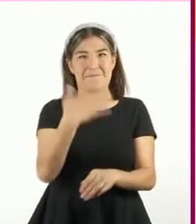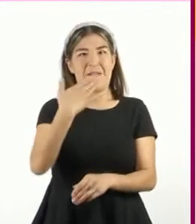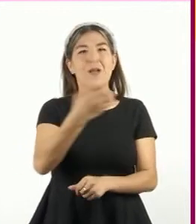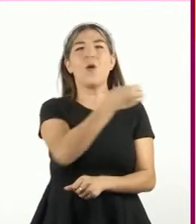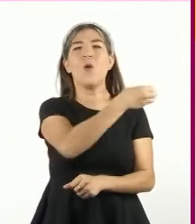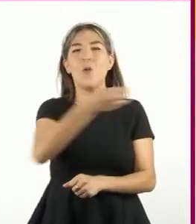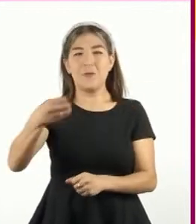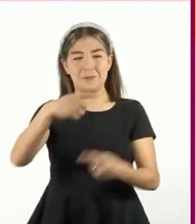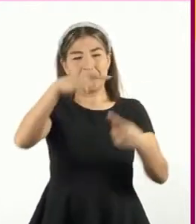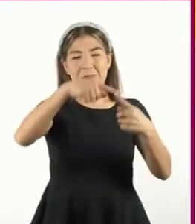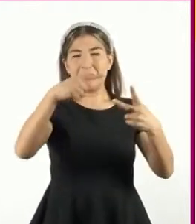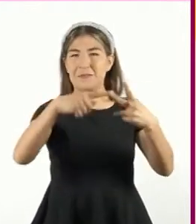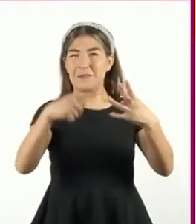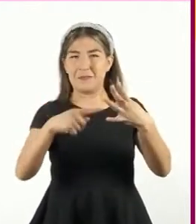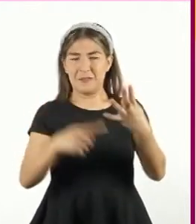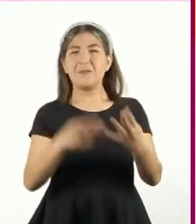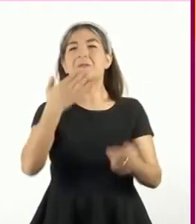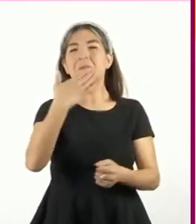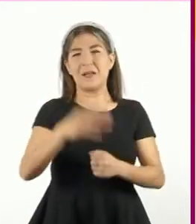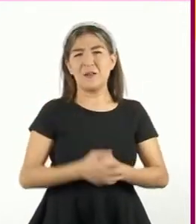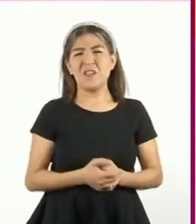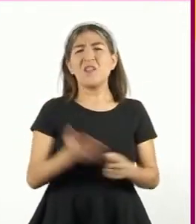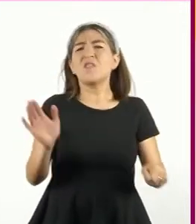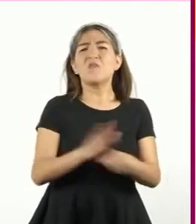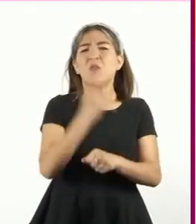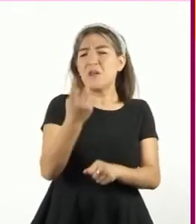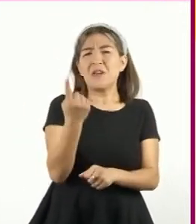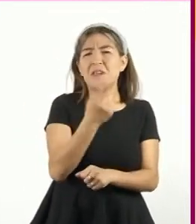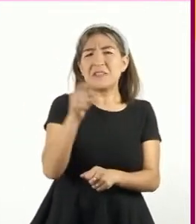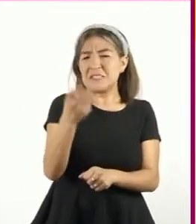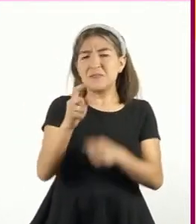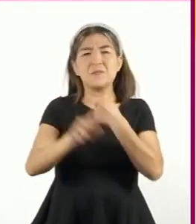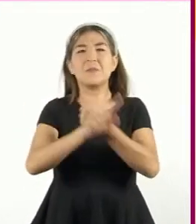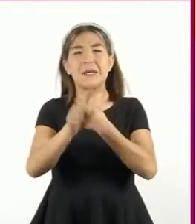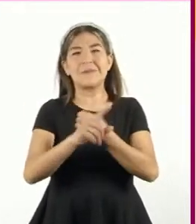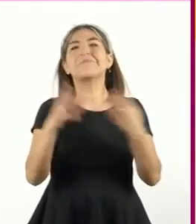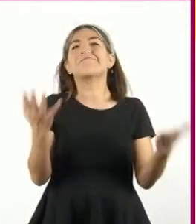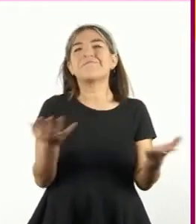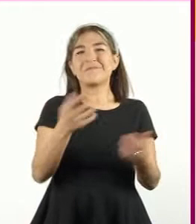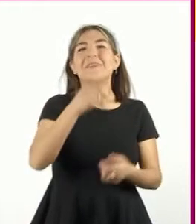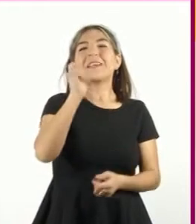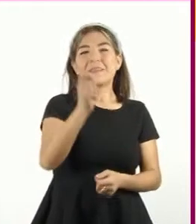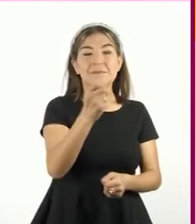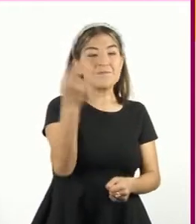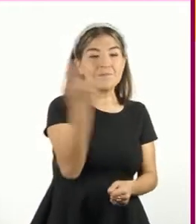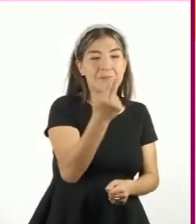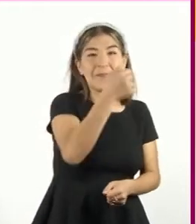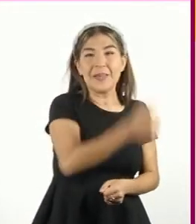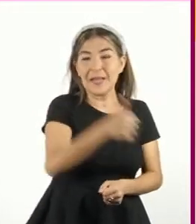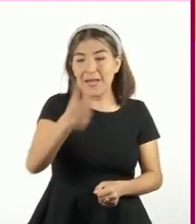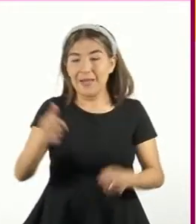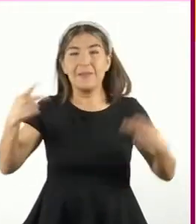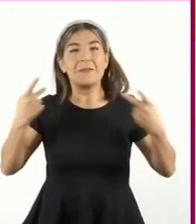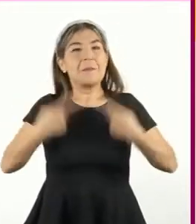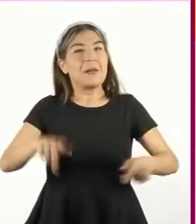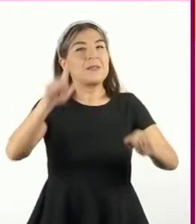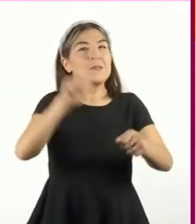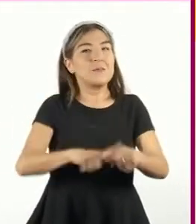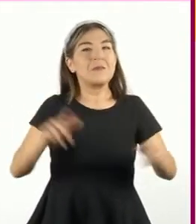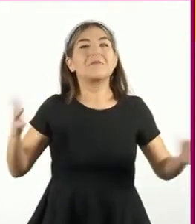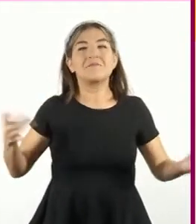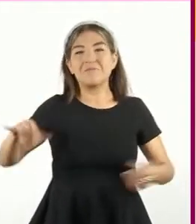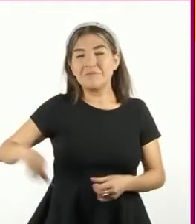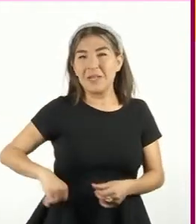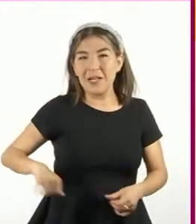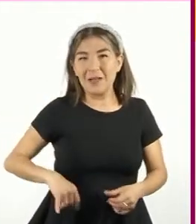qué podría generarse un conflicto en ella? Por las necesidades particulares de cada una y cada